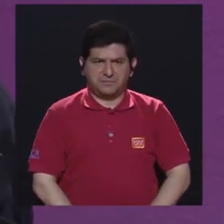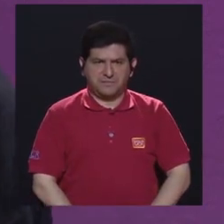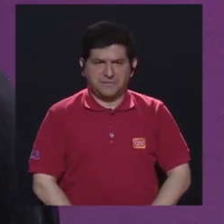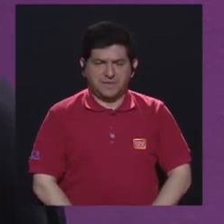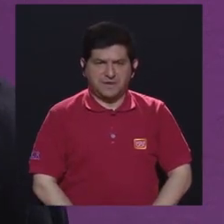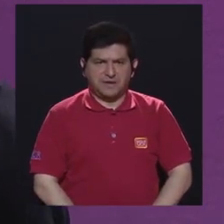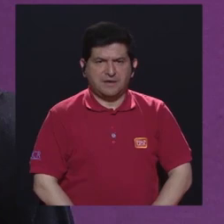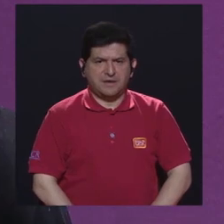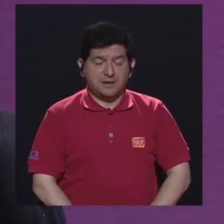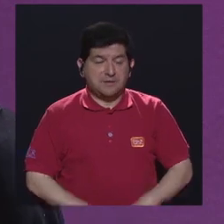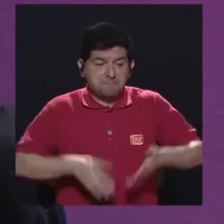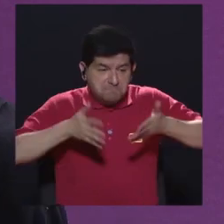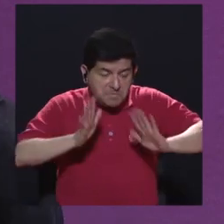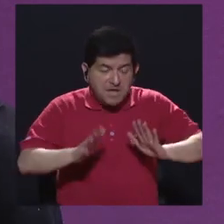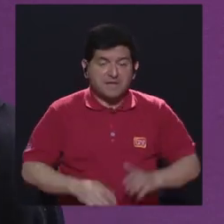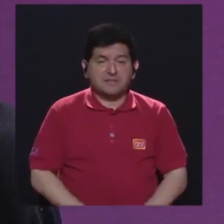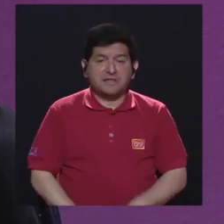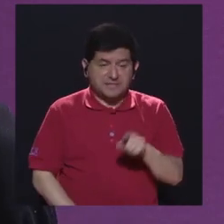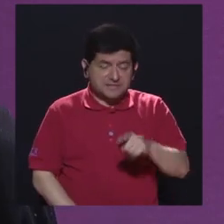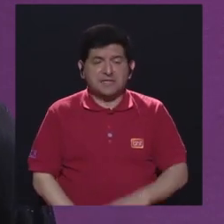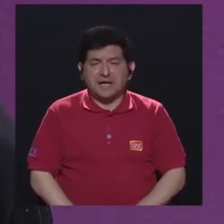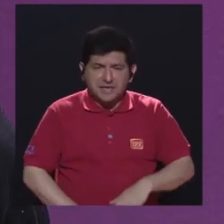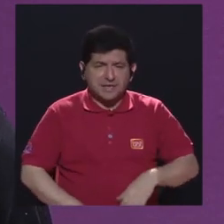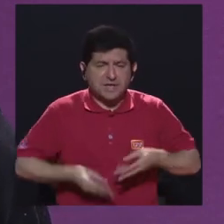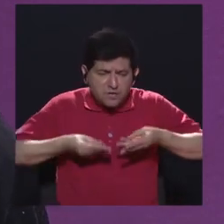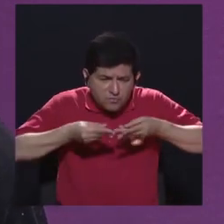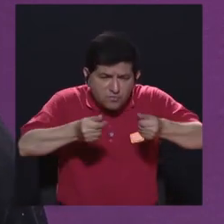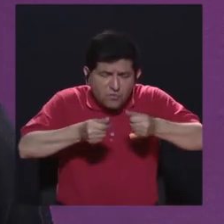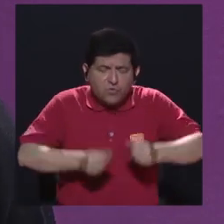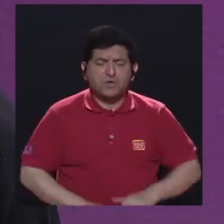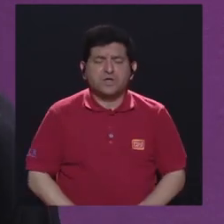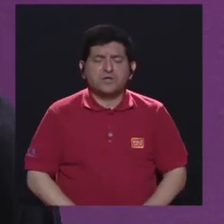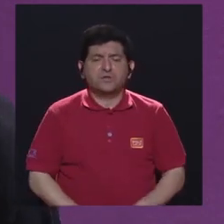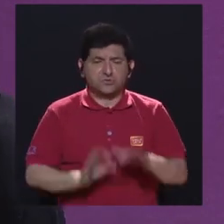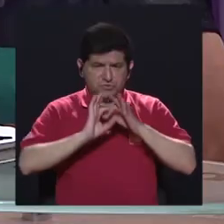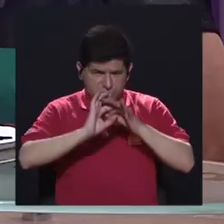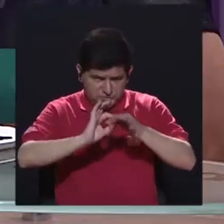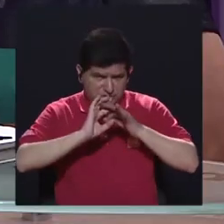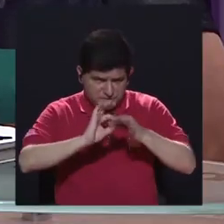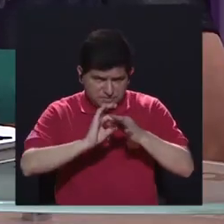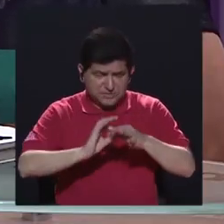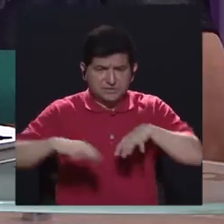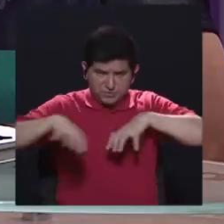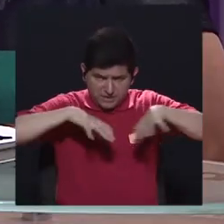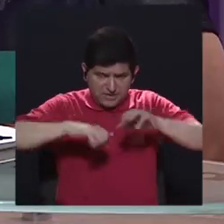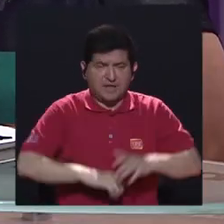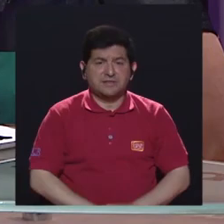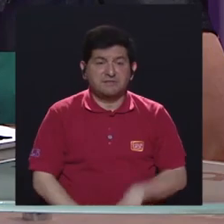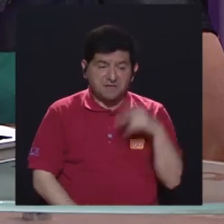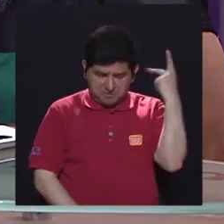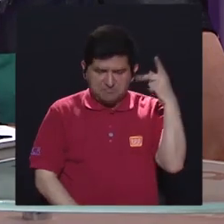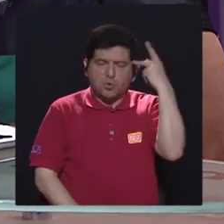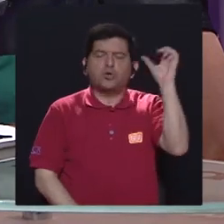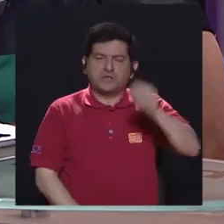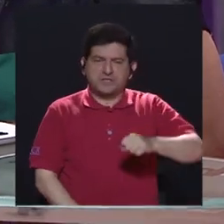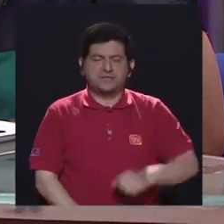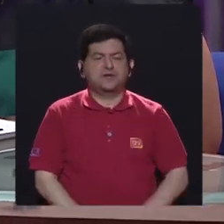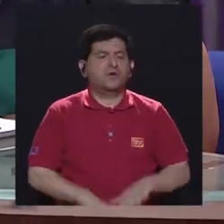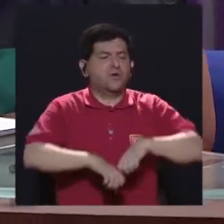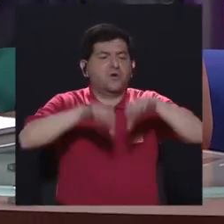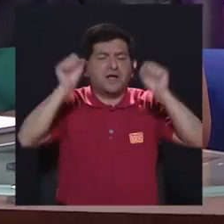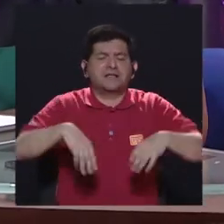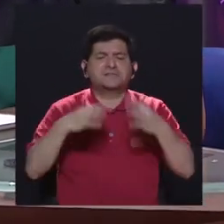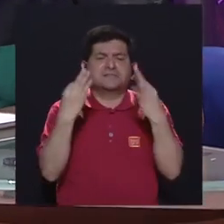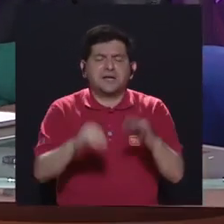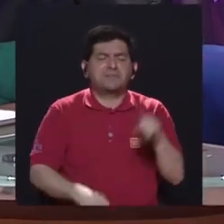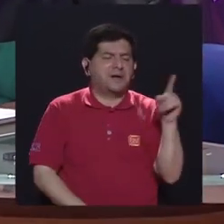ejercicio, mientras tanto haya un cruce de fluidos, de sexualidad, cuando hay cuerpos, sí es político, porque justamente lo que intenta el sistema es